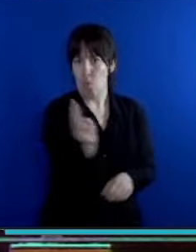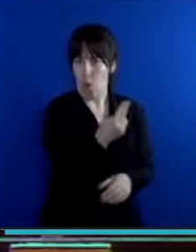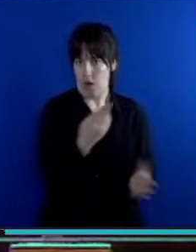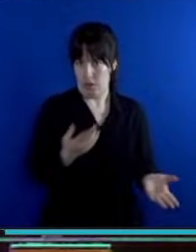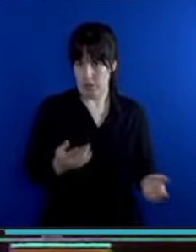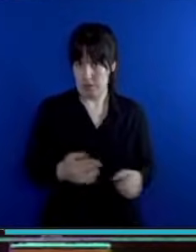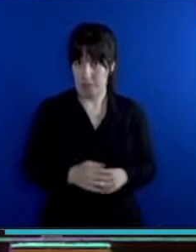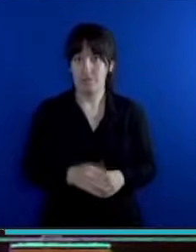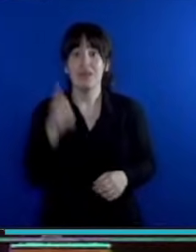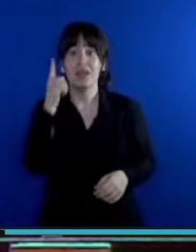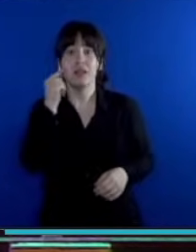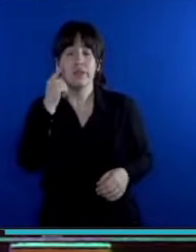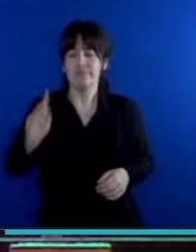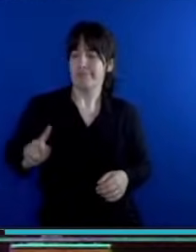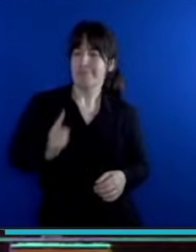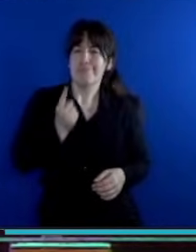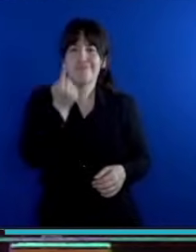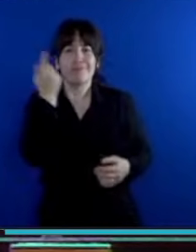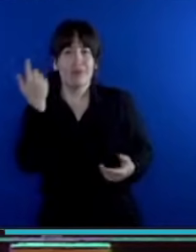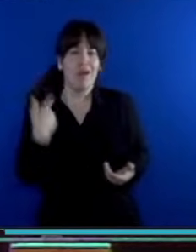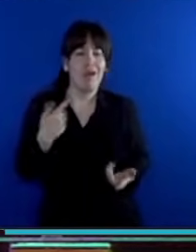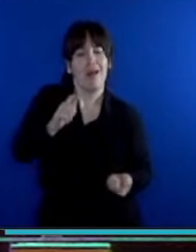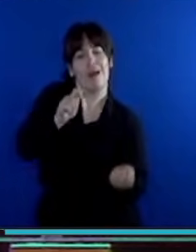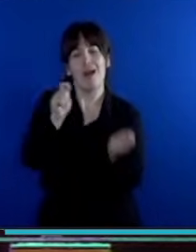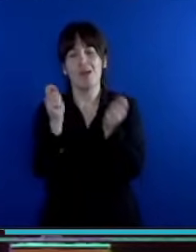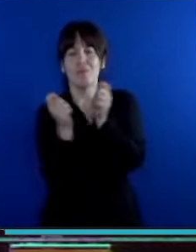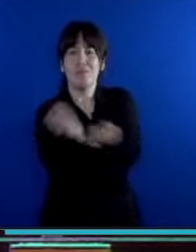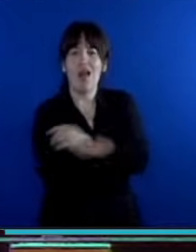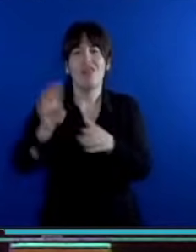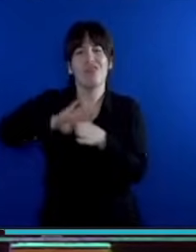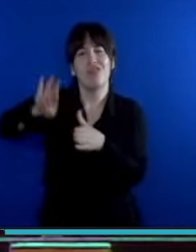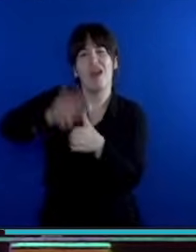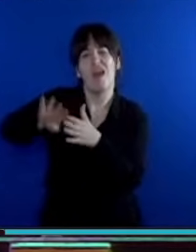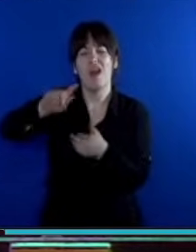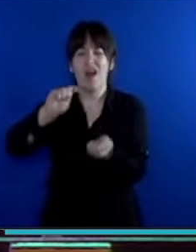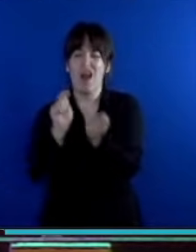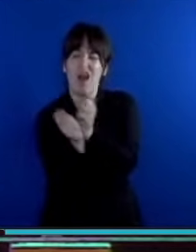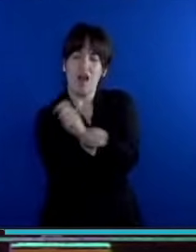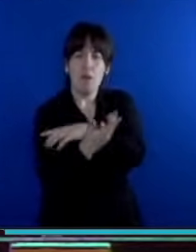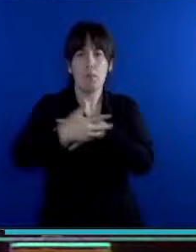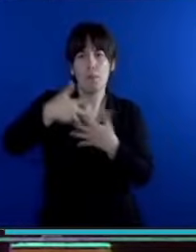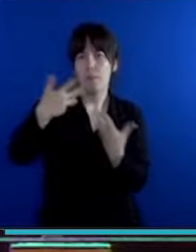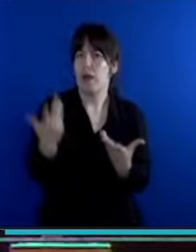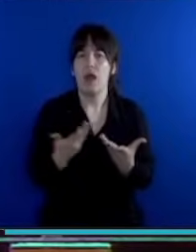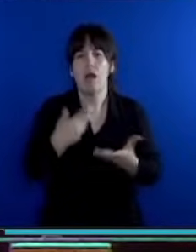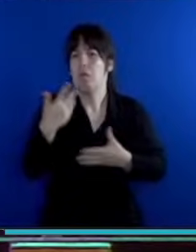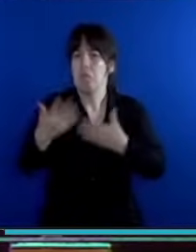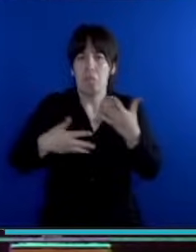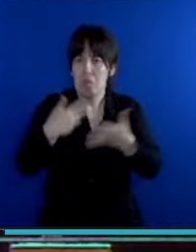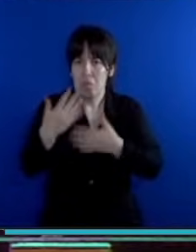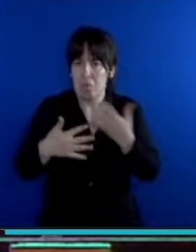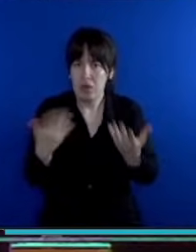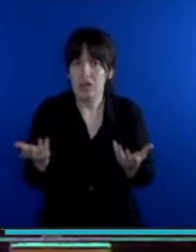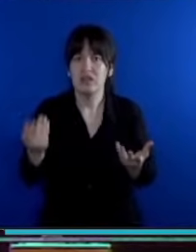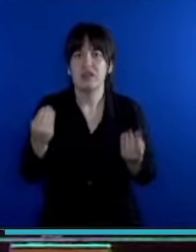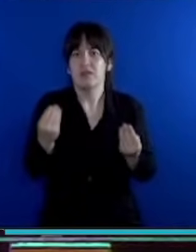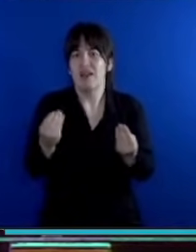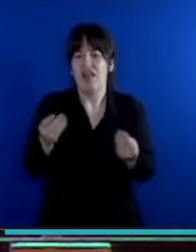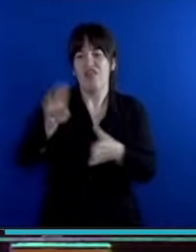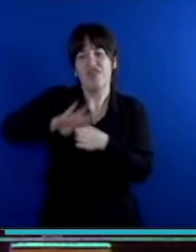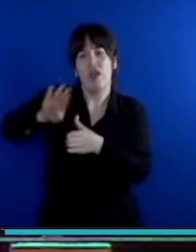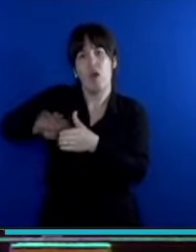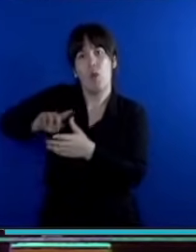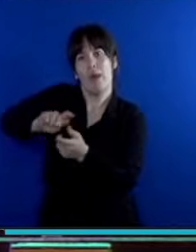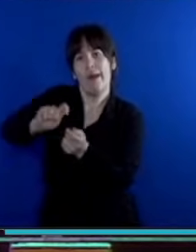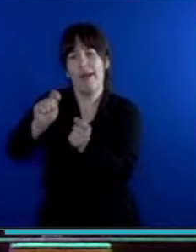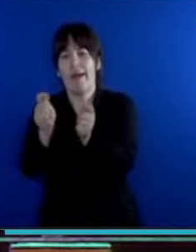Kicillof se enorgullece de haber reconfigurado la deuda, de haberla reestructurado, de haber pasado a gran parte de la deuda o una